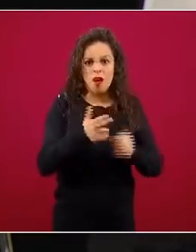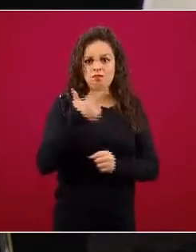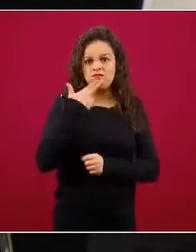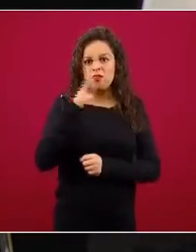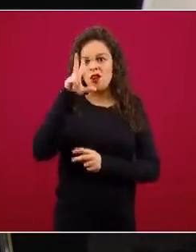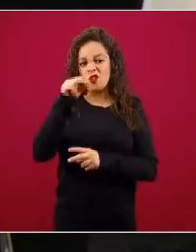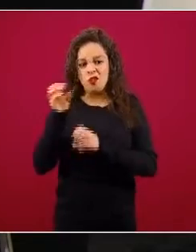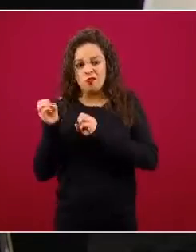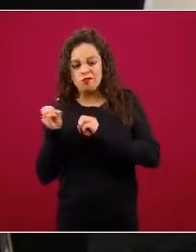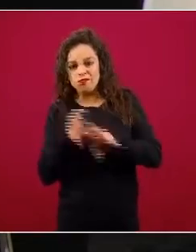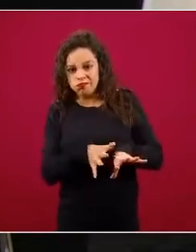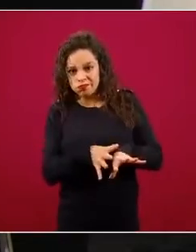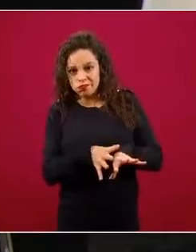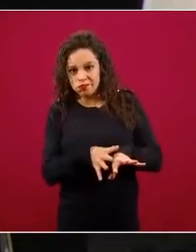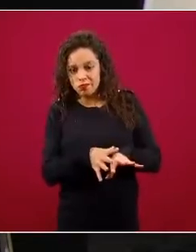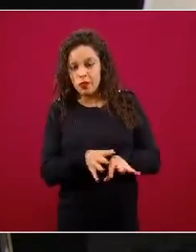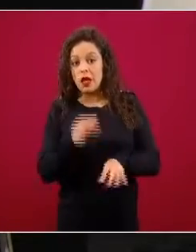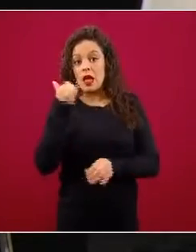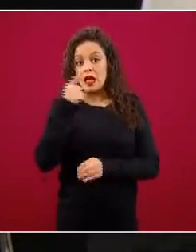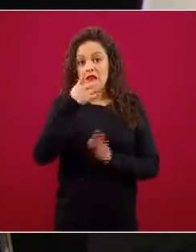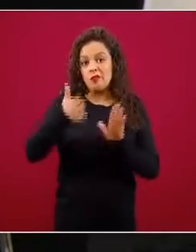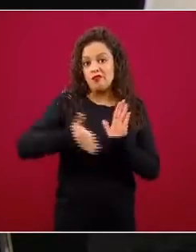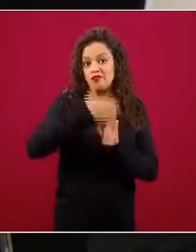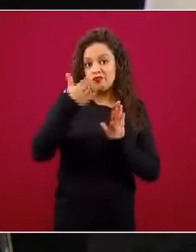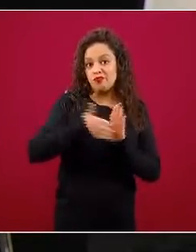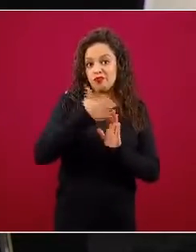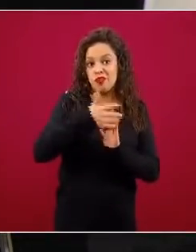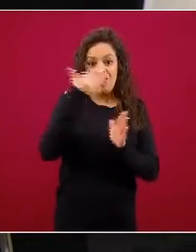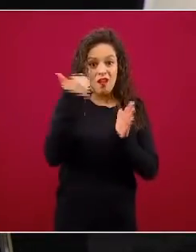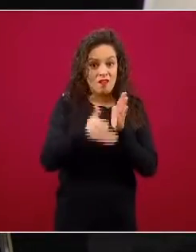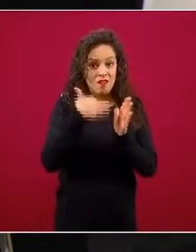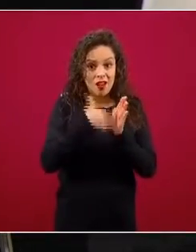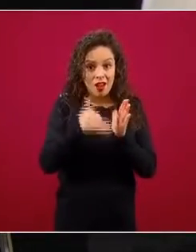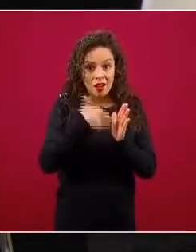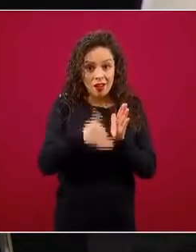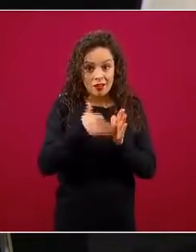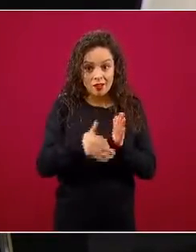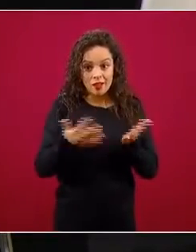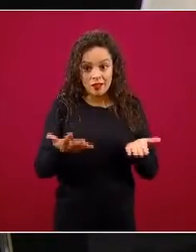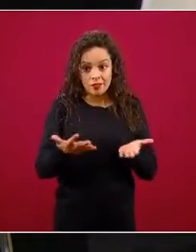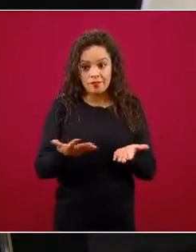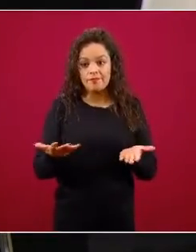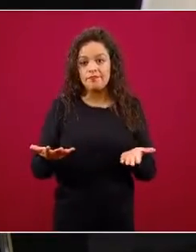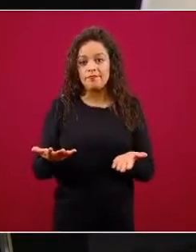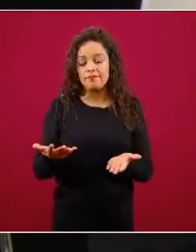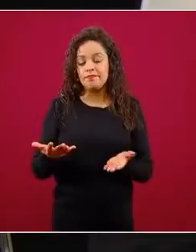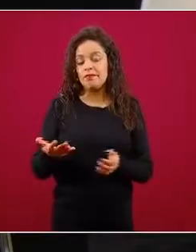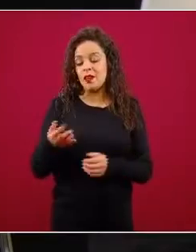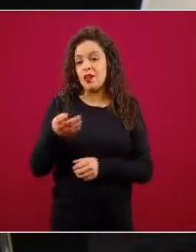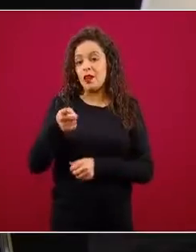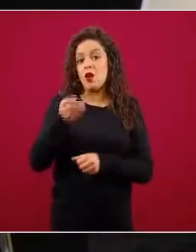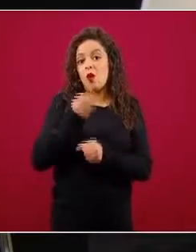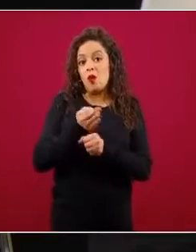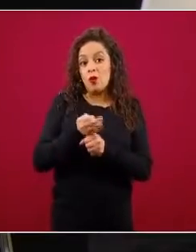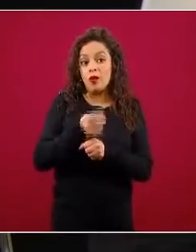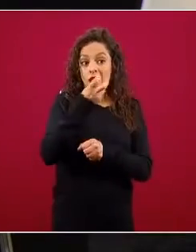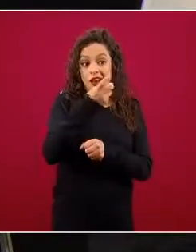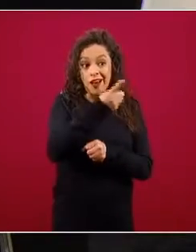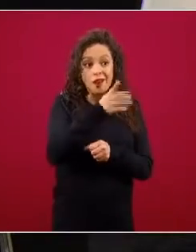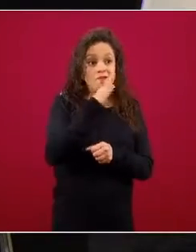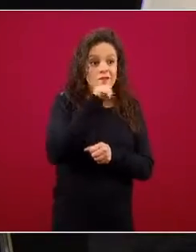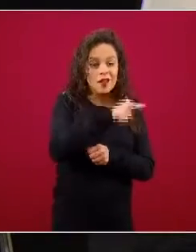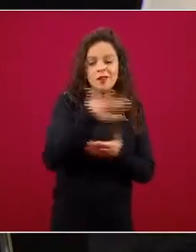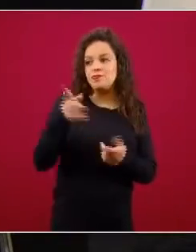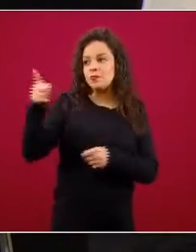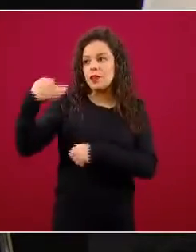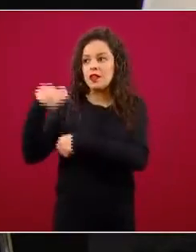no hubieran quedado a medias, pues ahorita no estuvieran realizándose estos hospitales provisionales. Eso por un